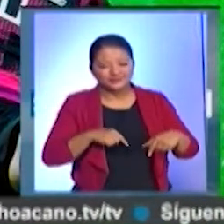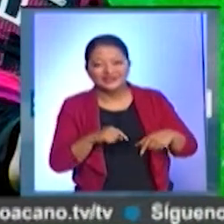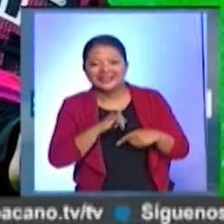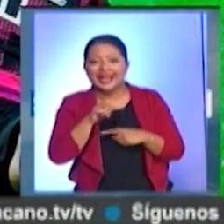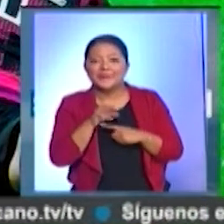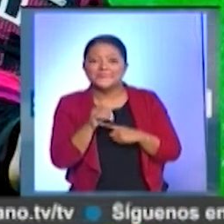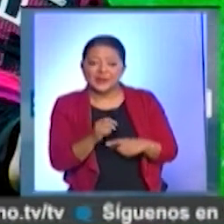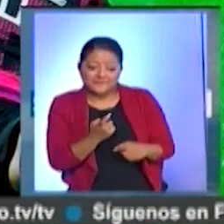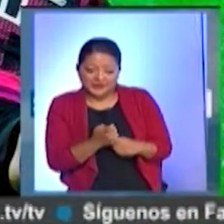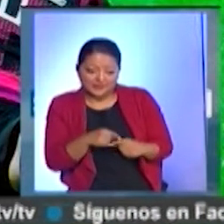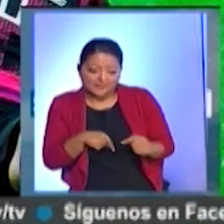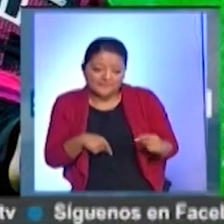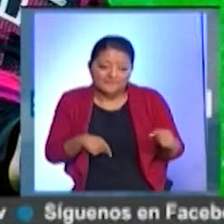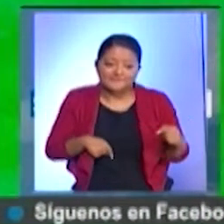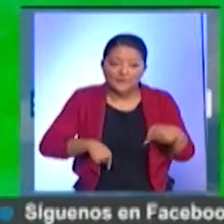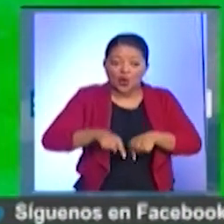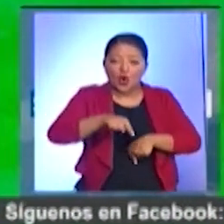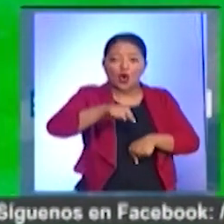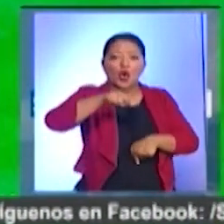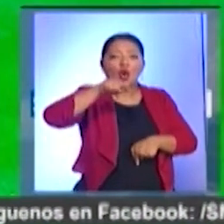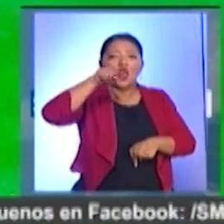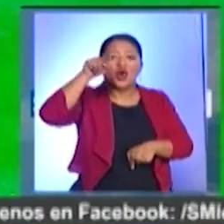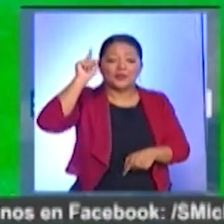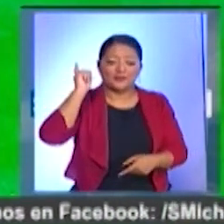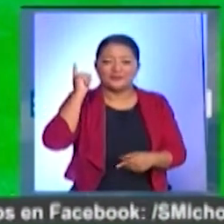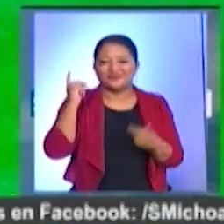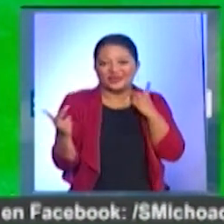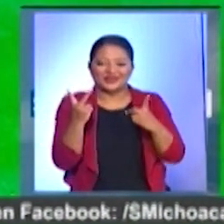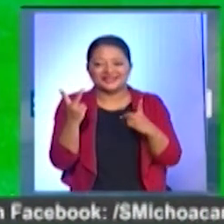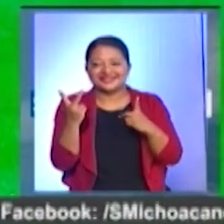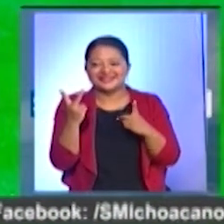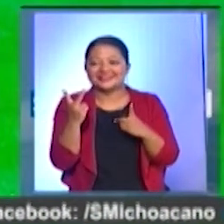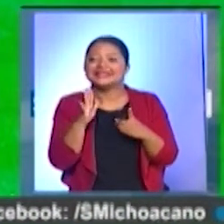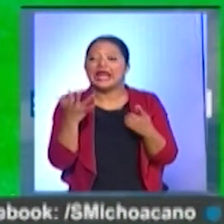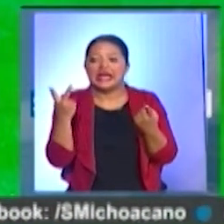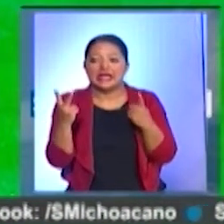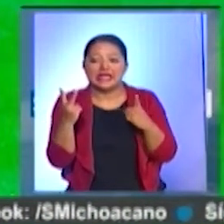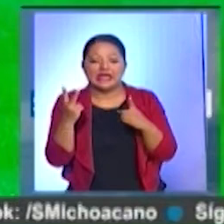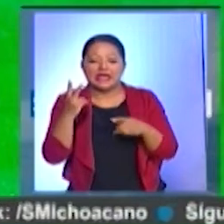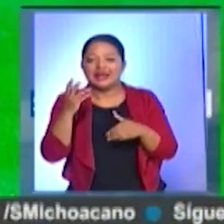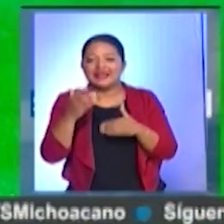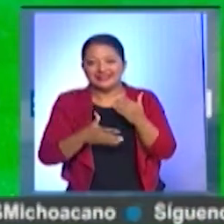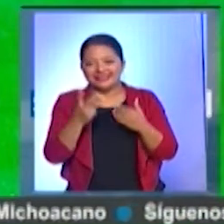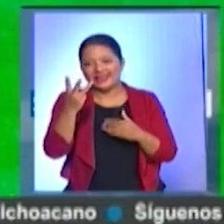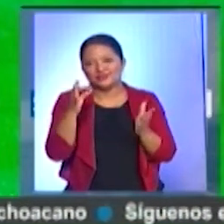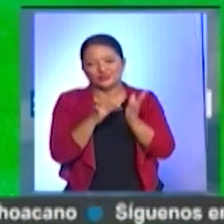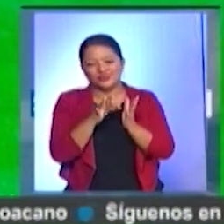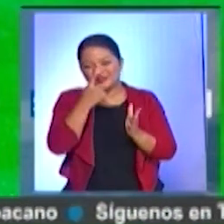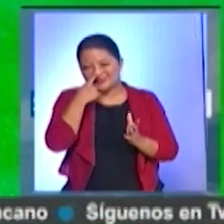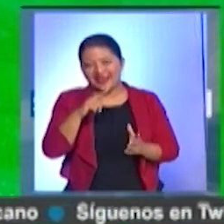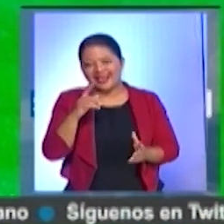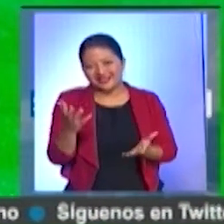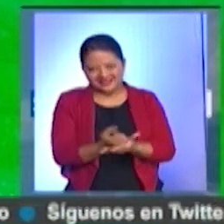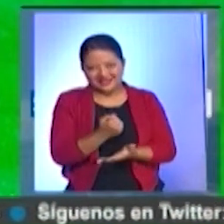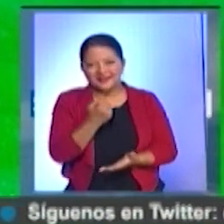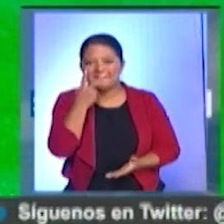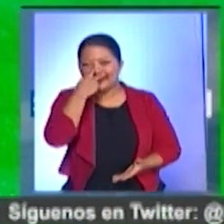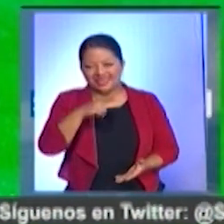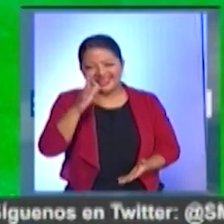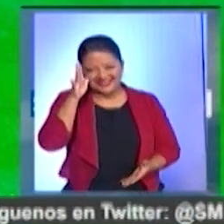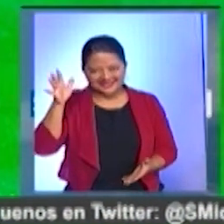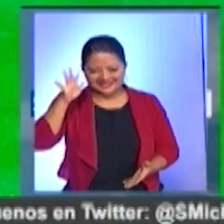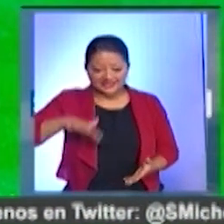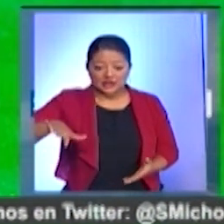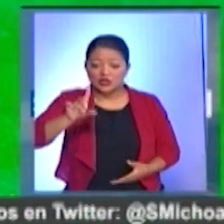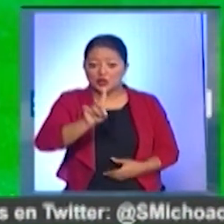la tomó de primera en línea del área grande para el 2 a 1 definitivo y los 3 primeros puntos para los aztecas el siguiente compromiso mexicano será el